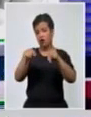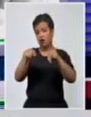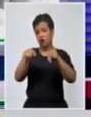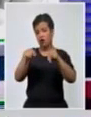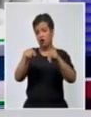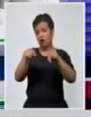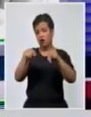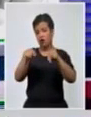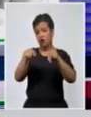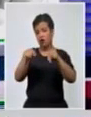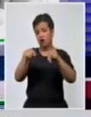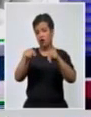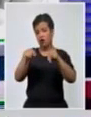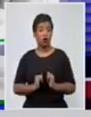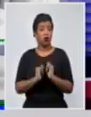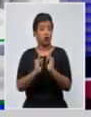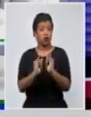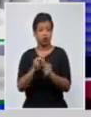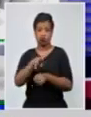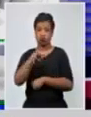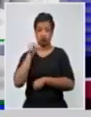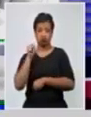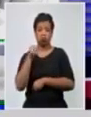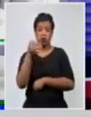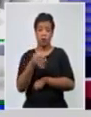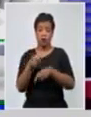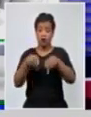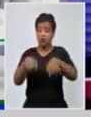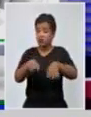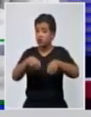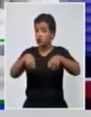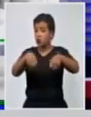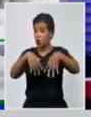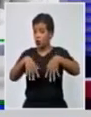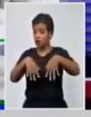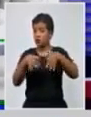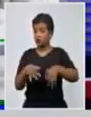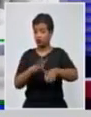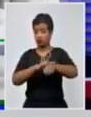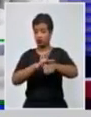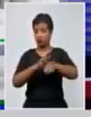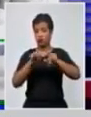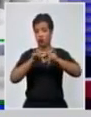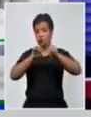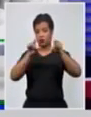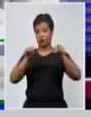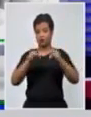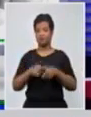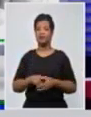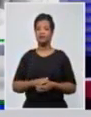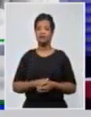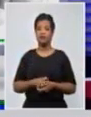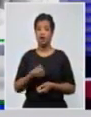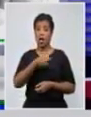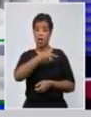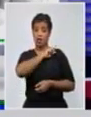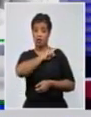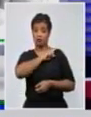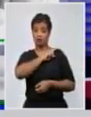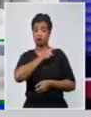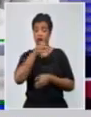del mundo. Una información actualizada sobre la actual situación epidemiológica en el país. Ayer la nación